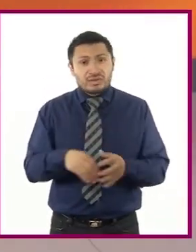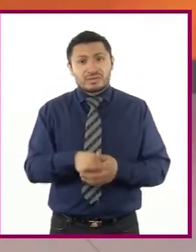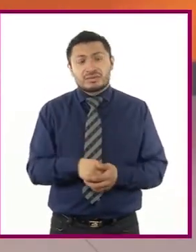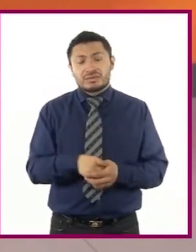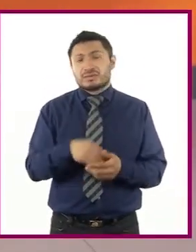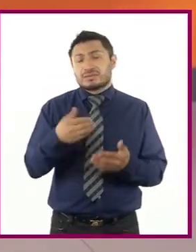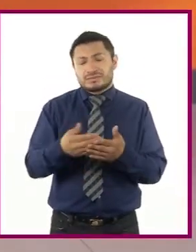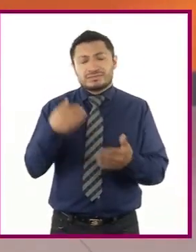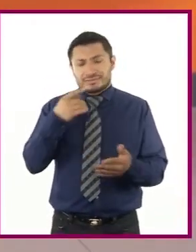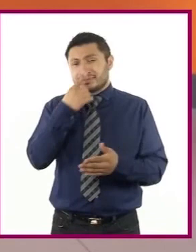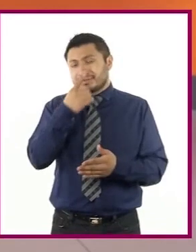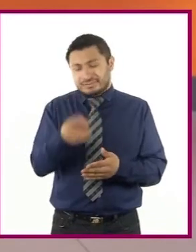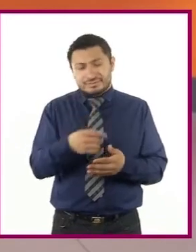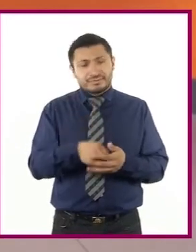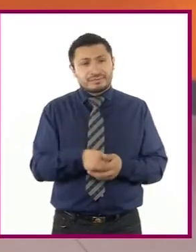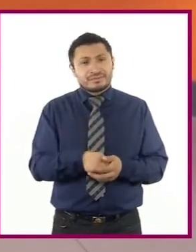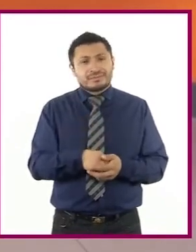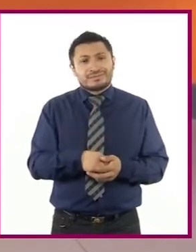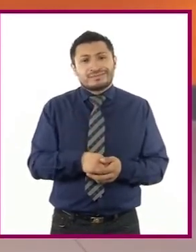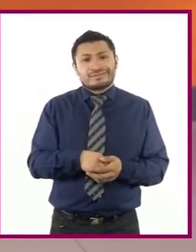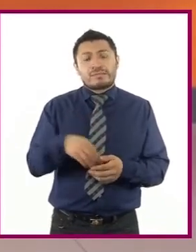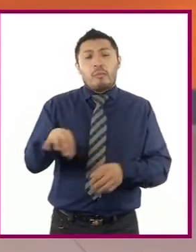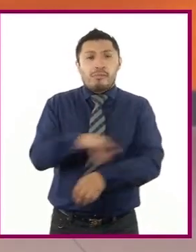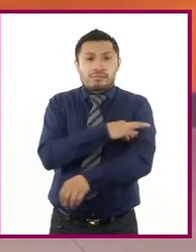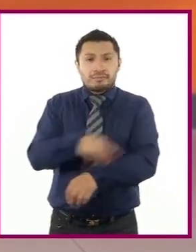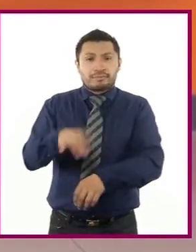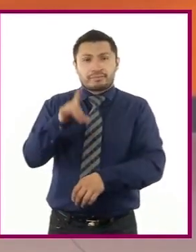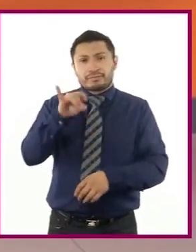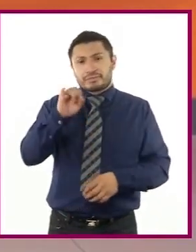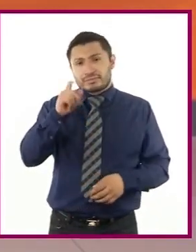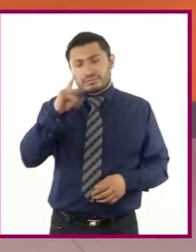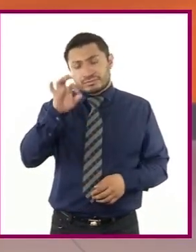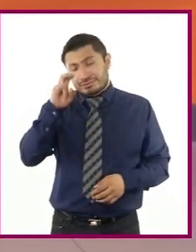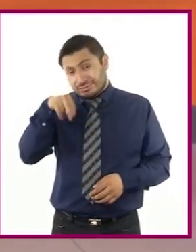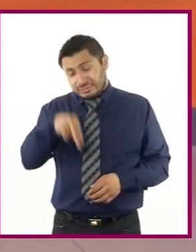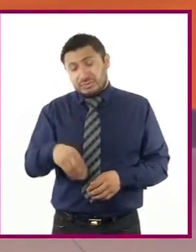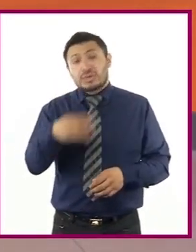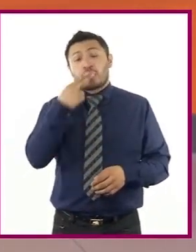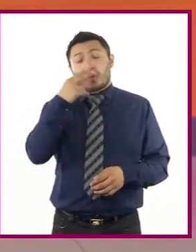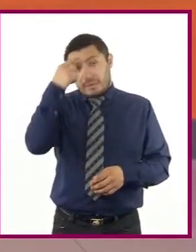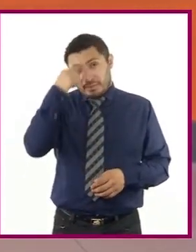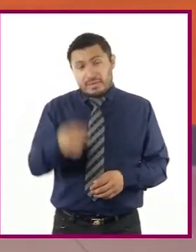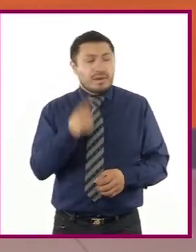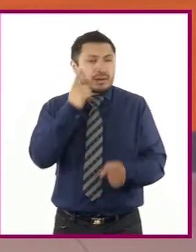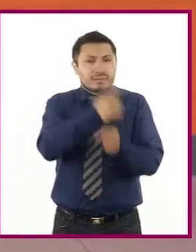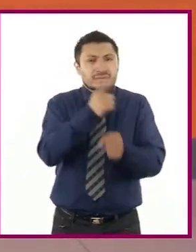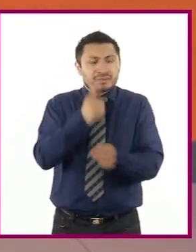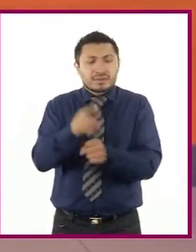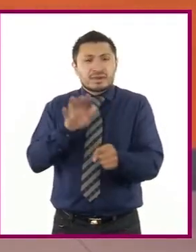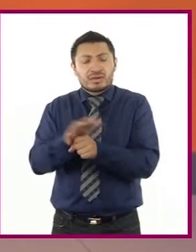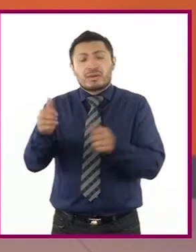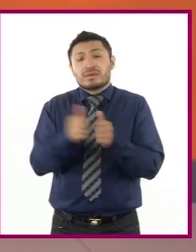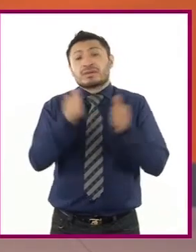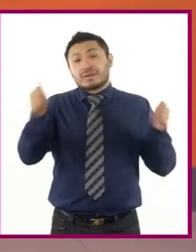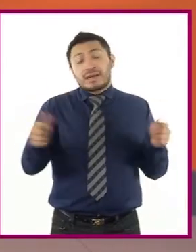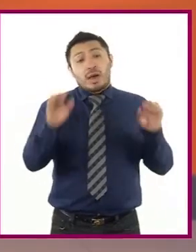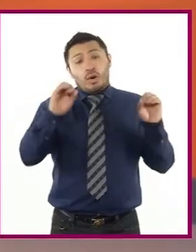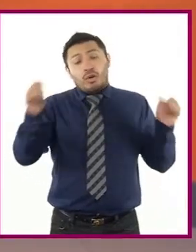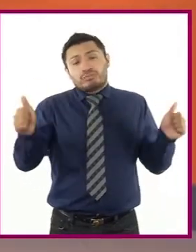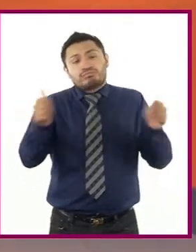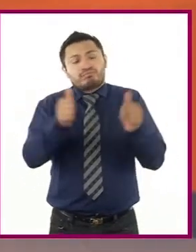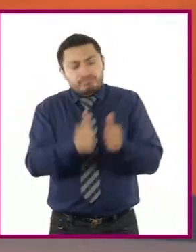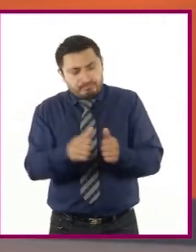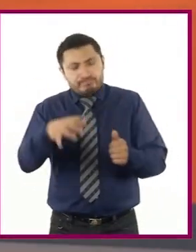se dijo anteriormente, las medidas de dispersión son útiles para identificar qué tan separados o